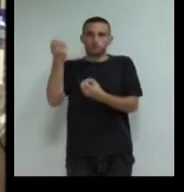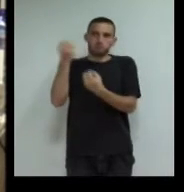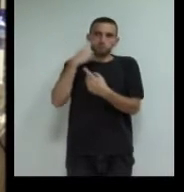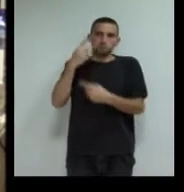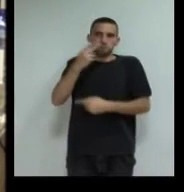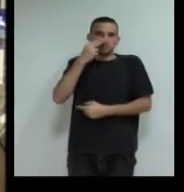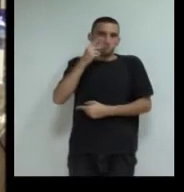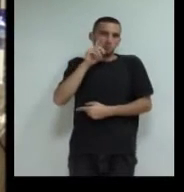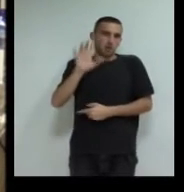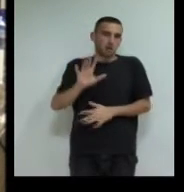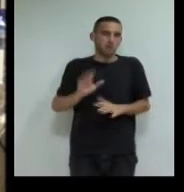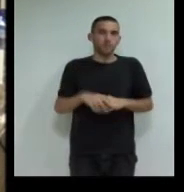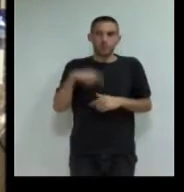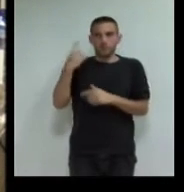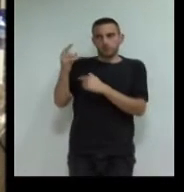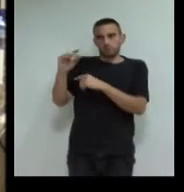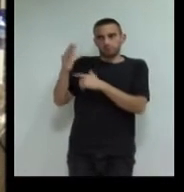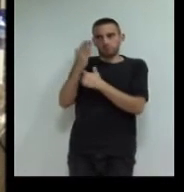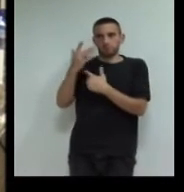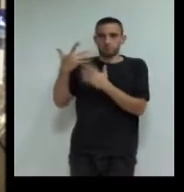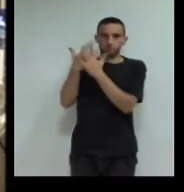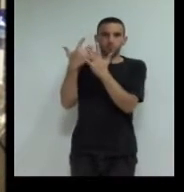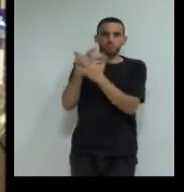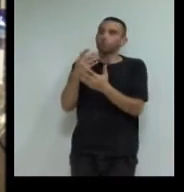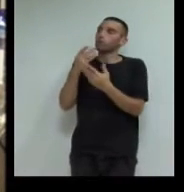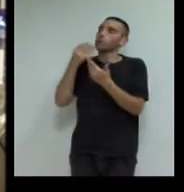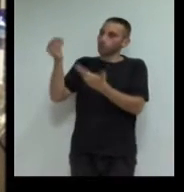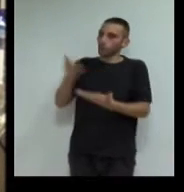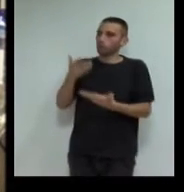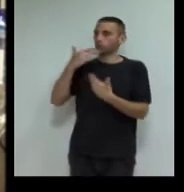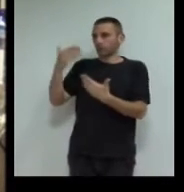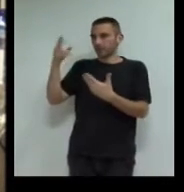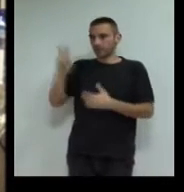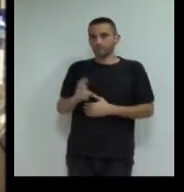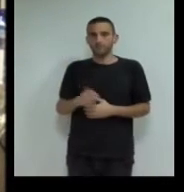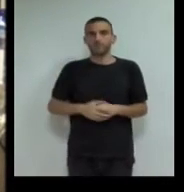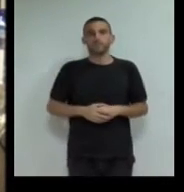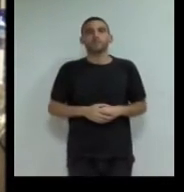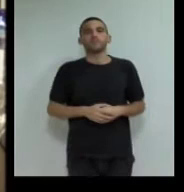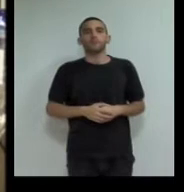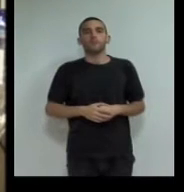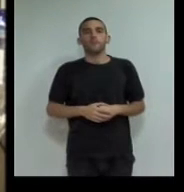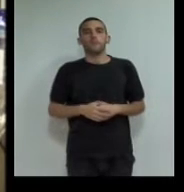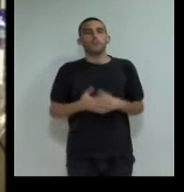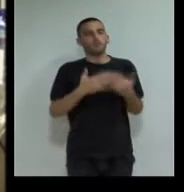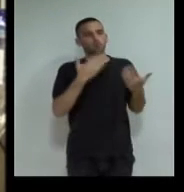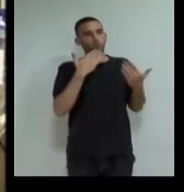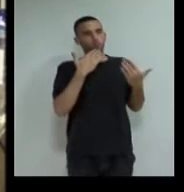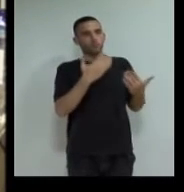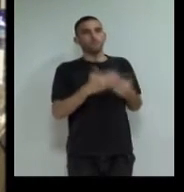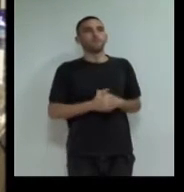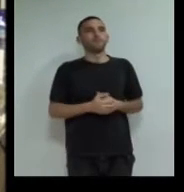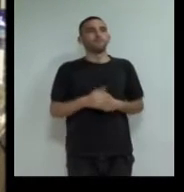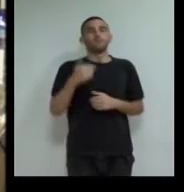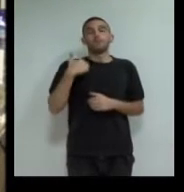¿no? Sí. Bienvenido y nada, gracias por estar aquí. Gracias. Empezamos efectivamente en el año